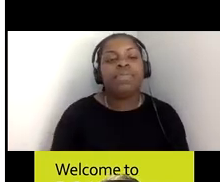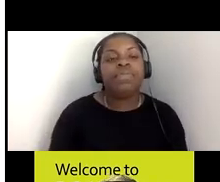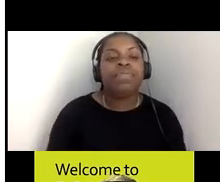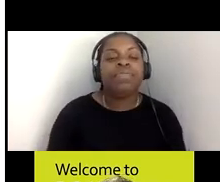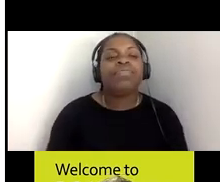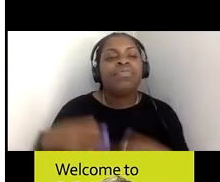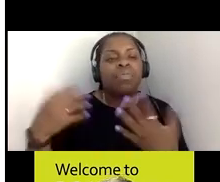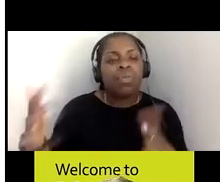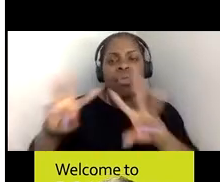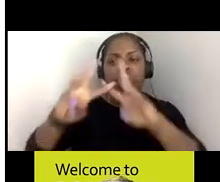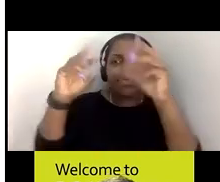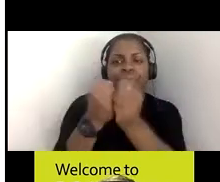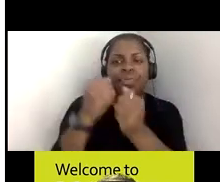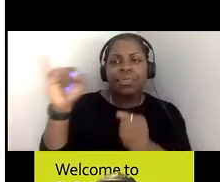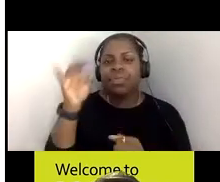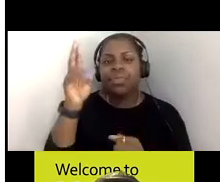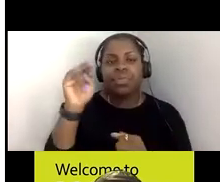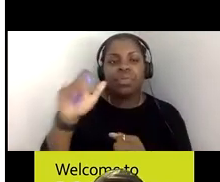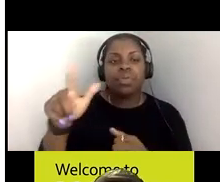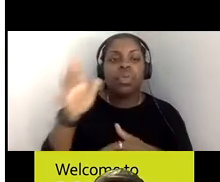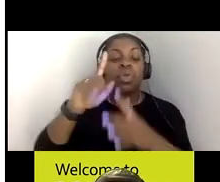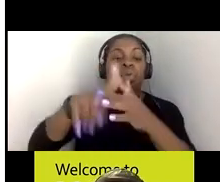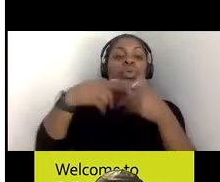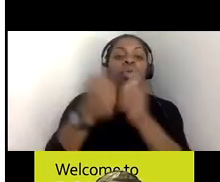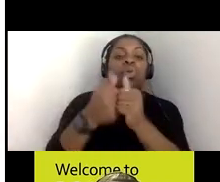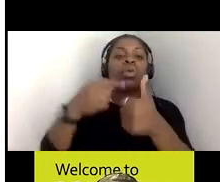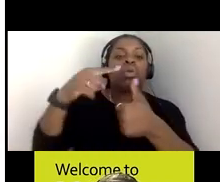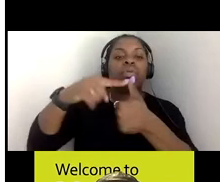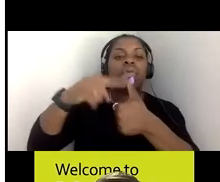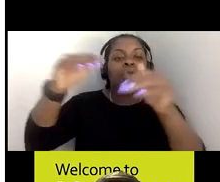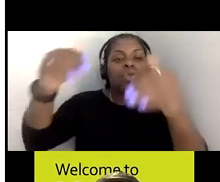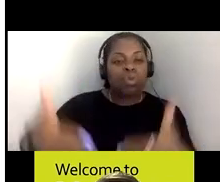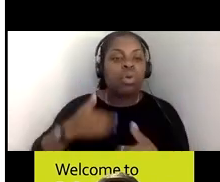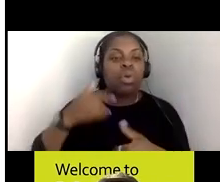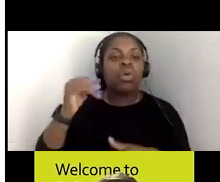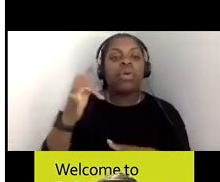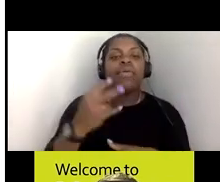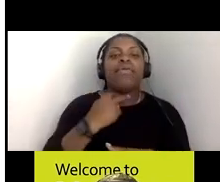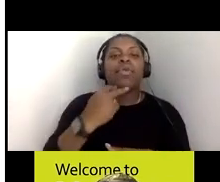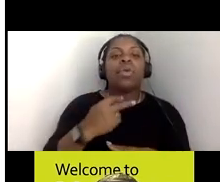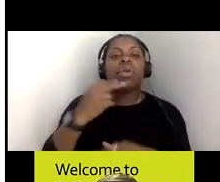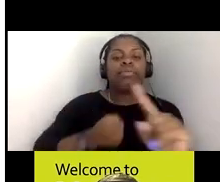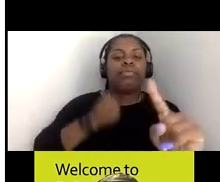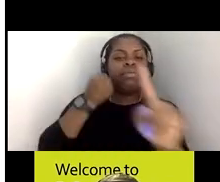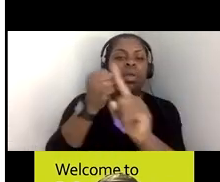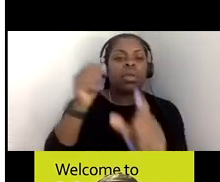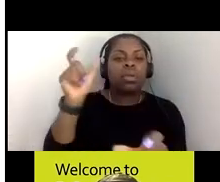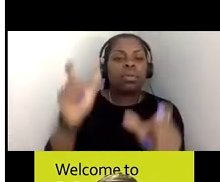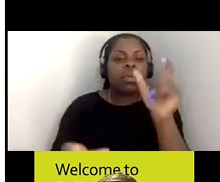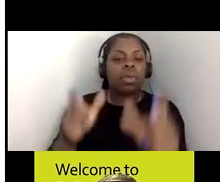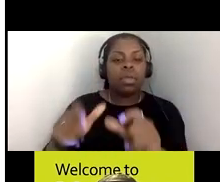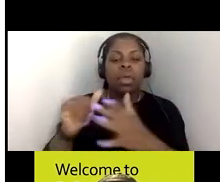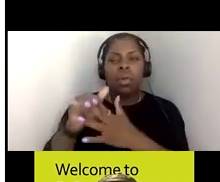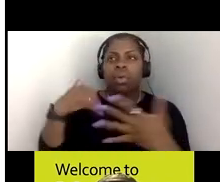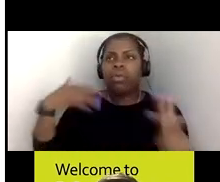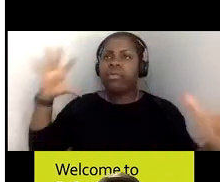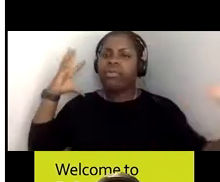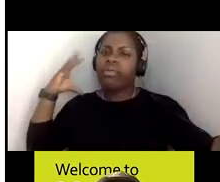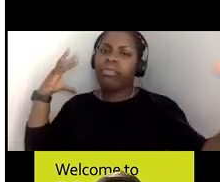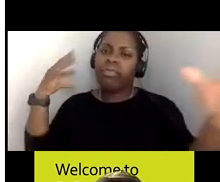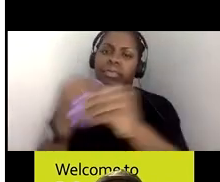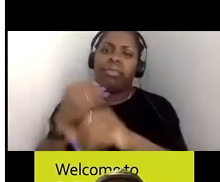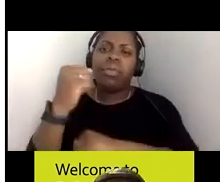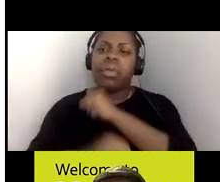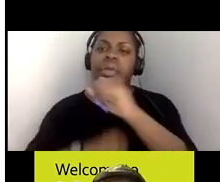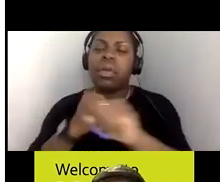abolición. Y aquí tenemos la agenda y cómo vamos a pasar el día. Vamos a presentar unas voces de personas